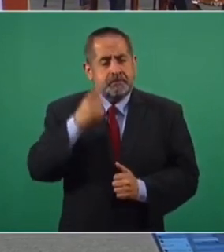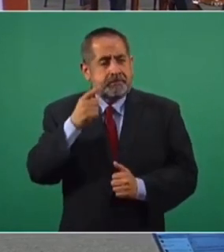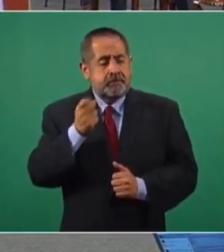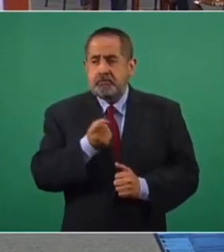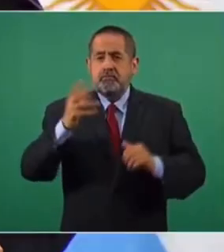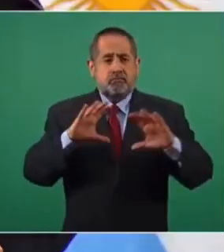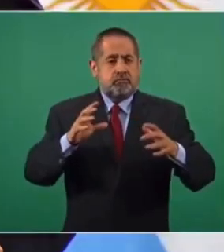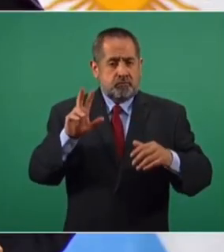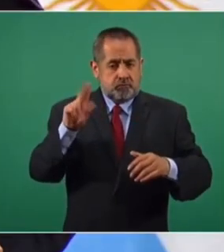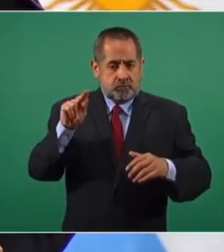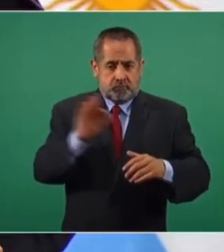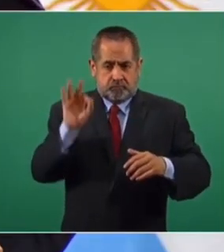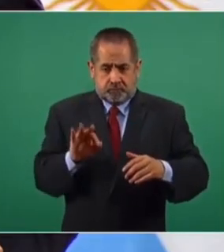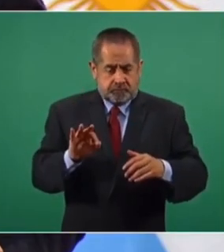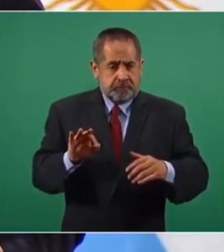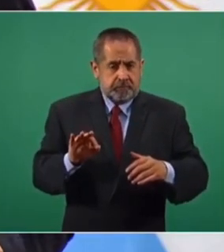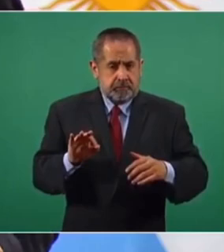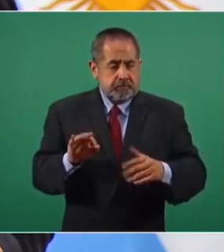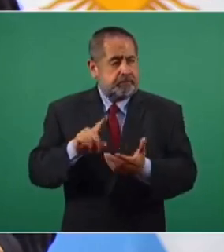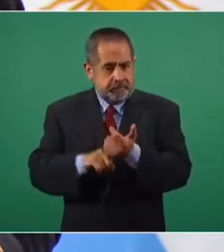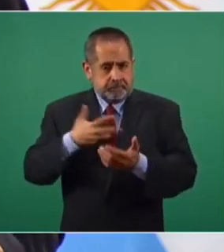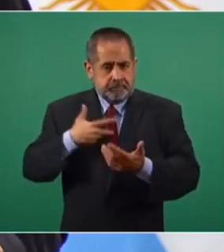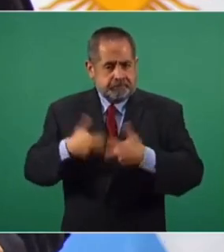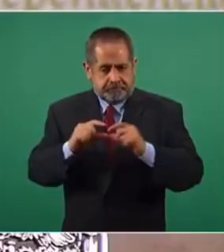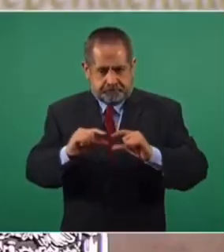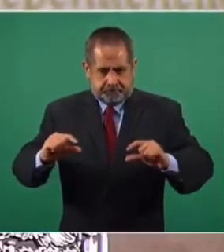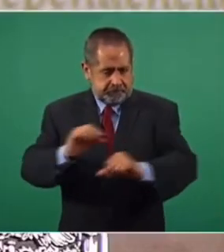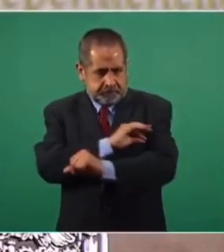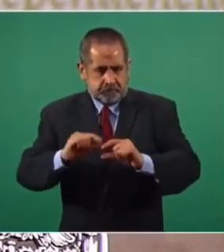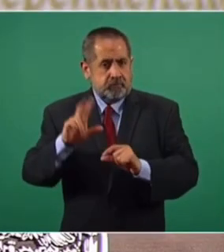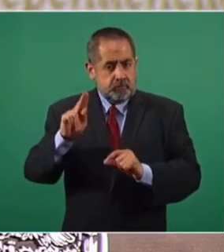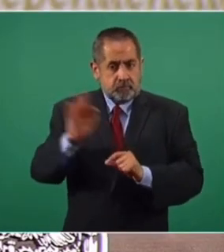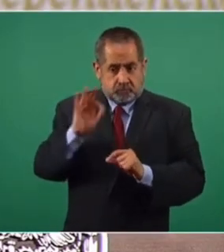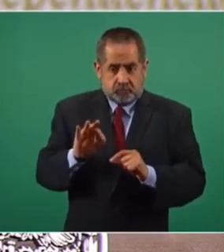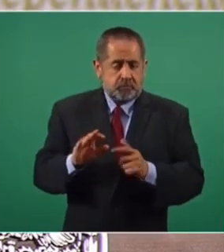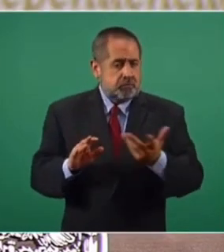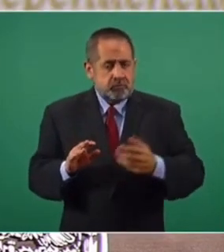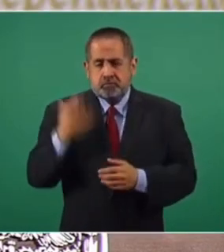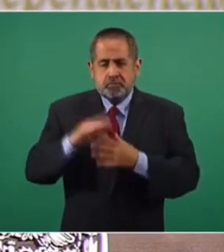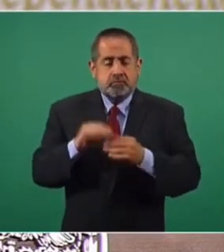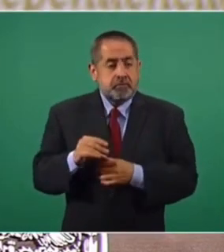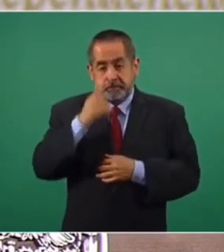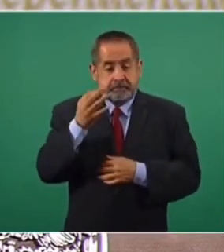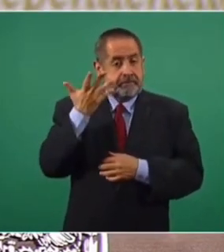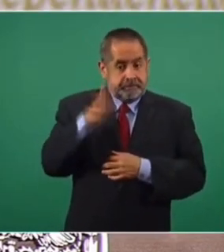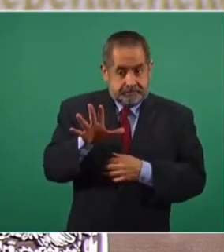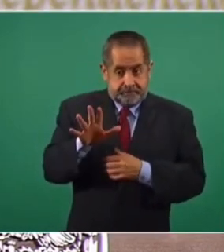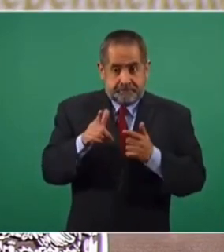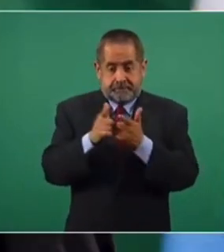80 países que cuentan con la vacuna, como se ha dicho, 10,